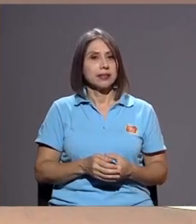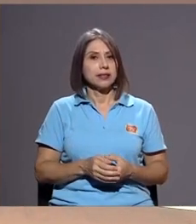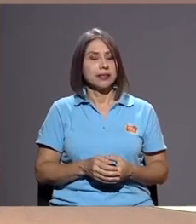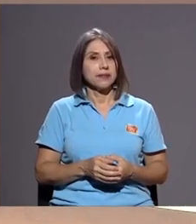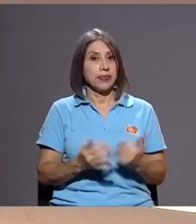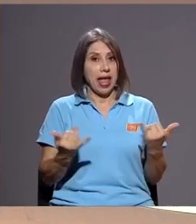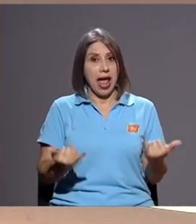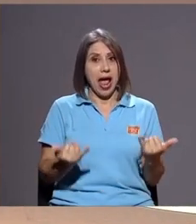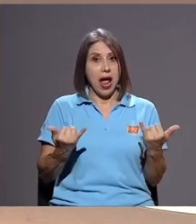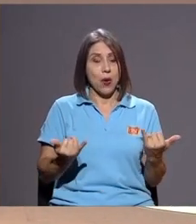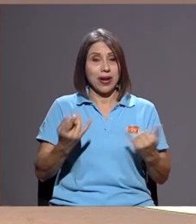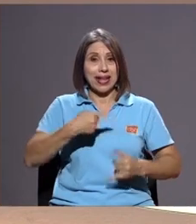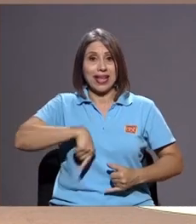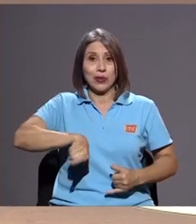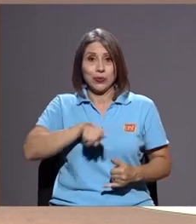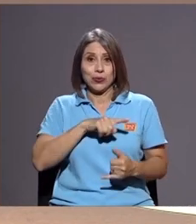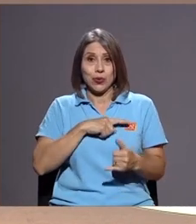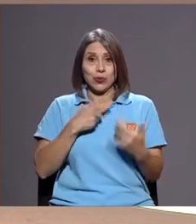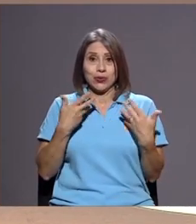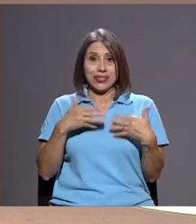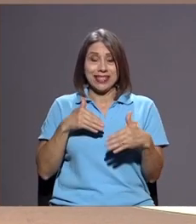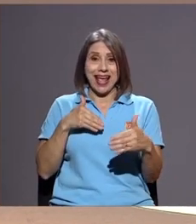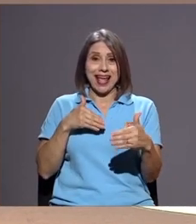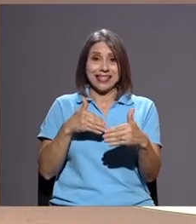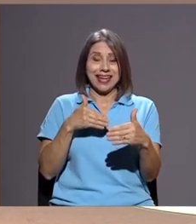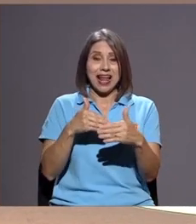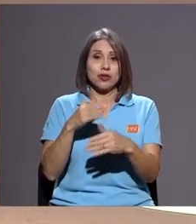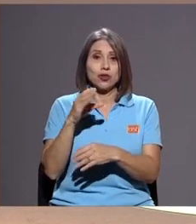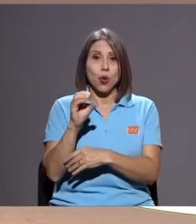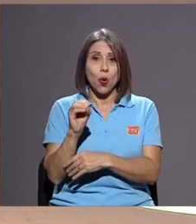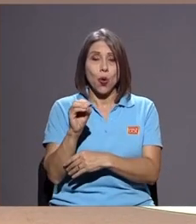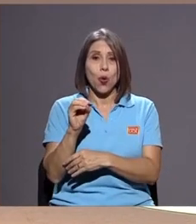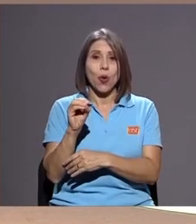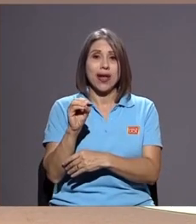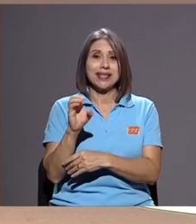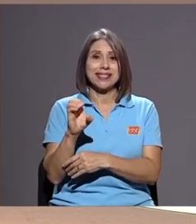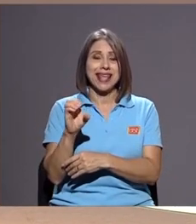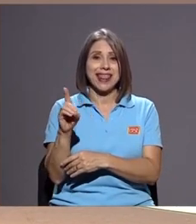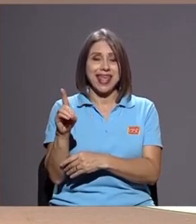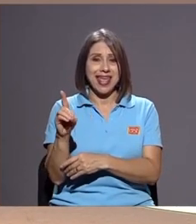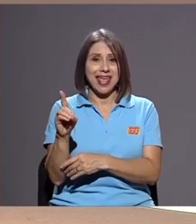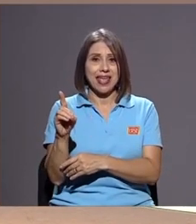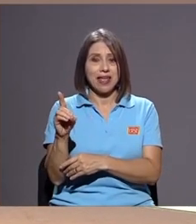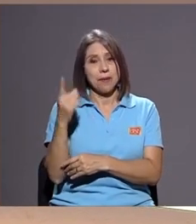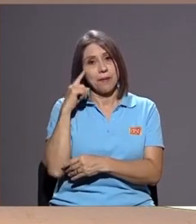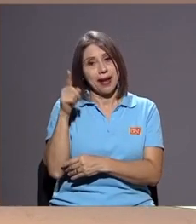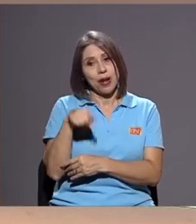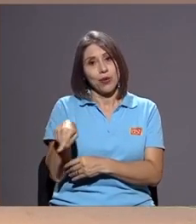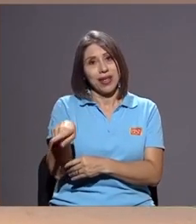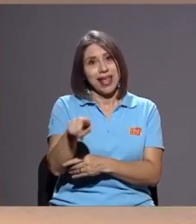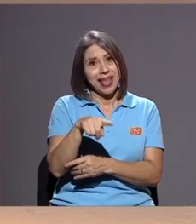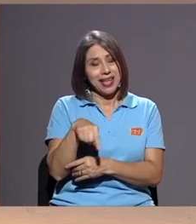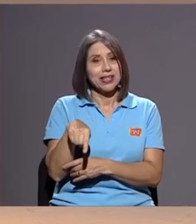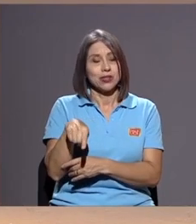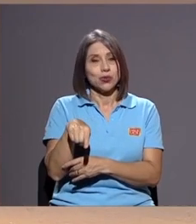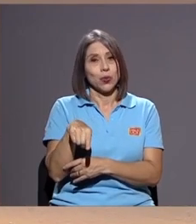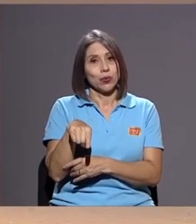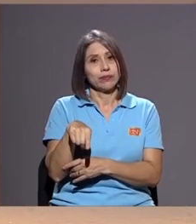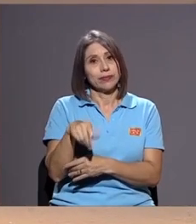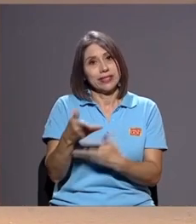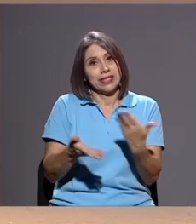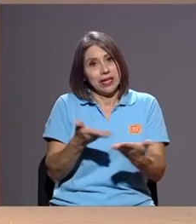ahora que estamos acercándonos a la oecd para lo que eso sirva y sirva un montón de cosas